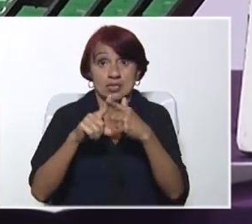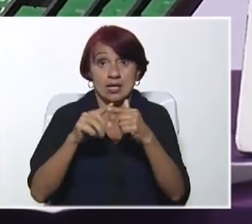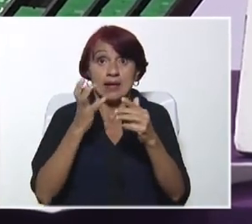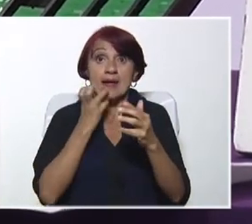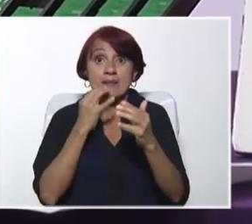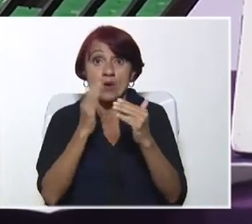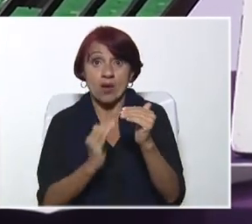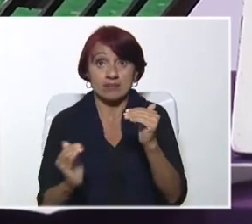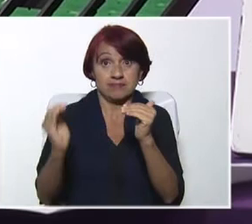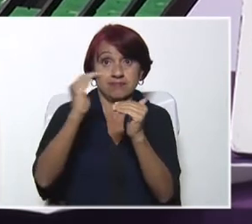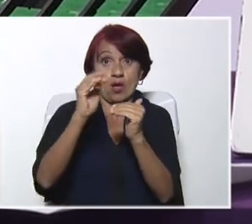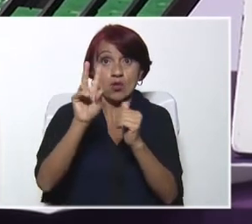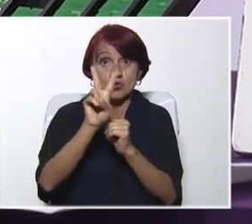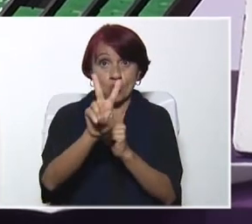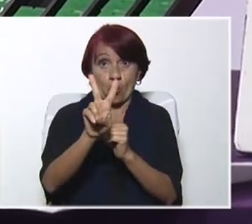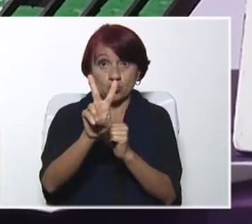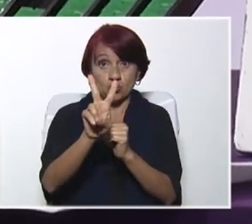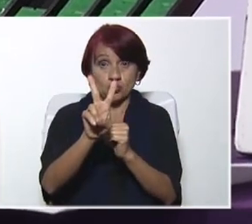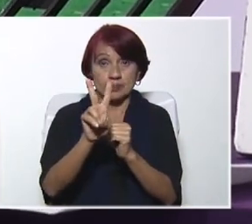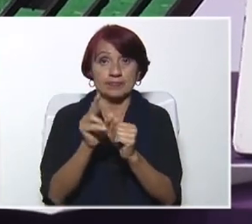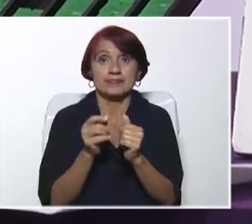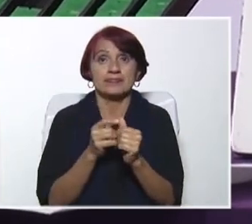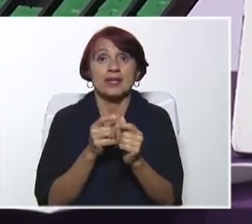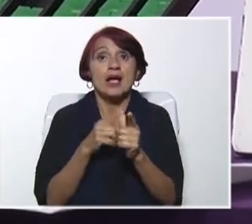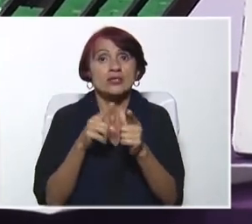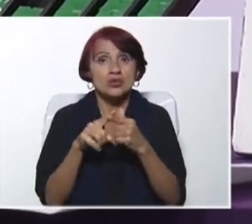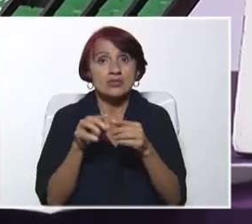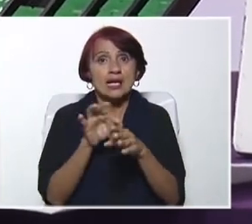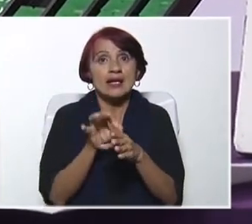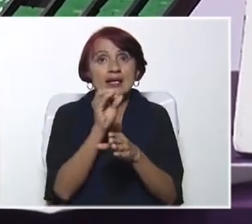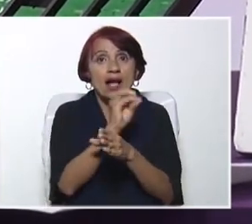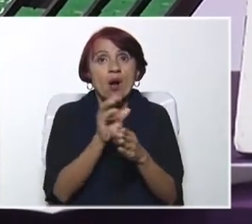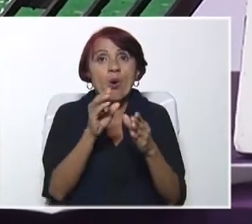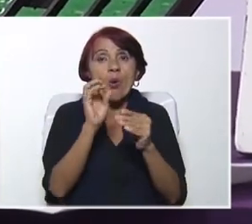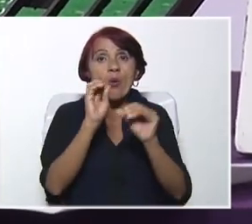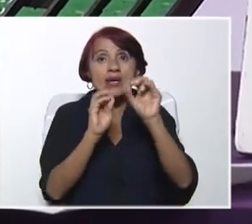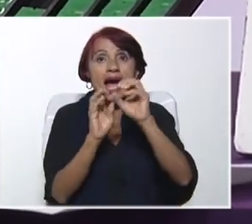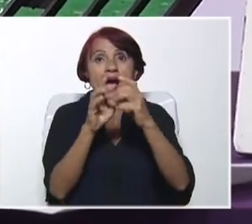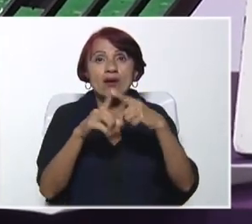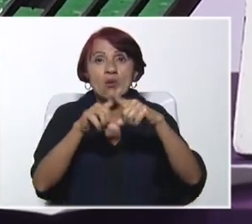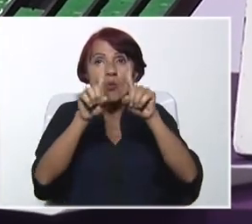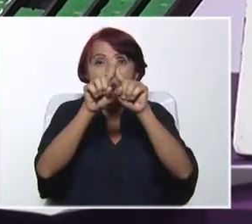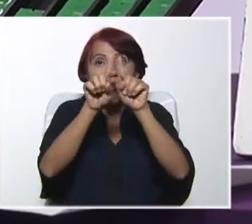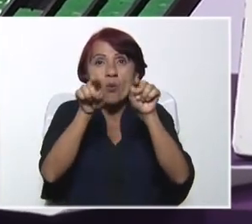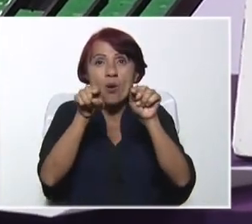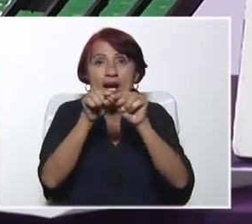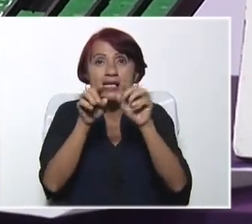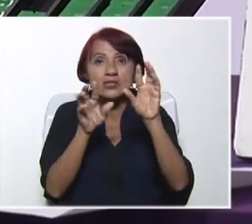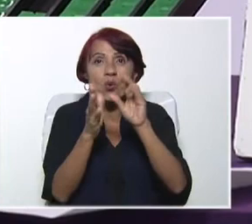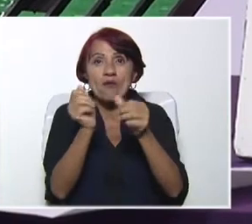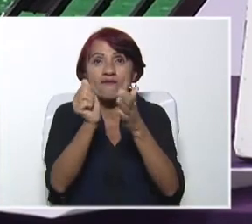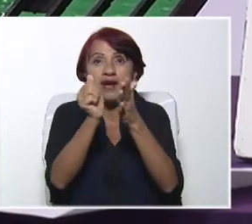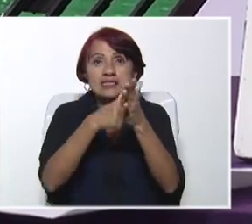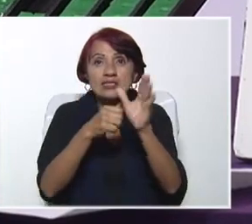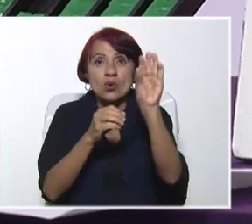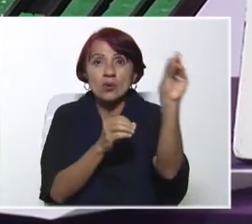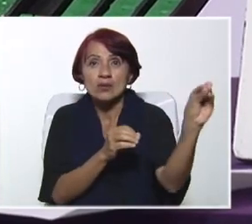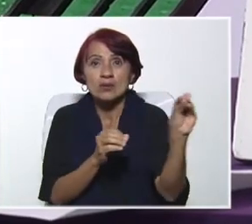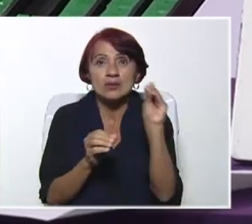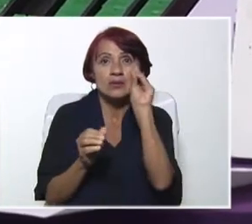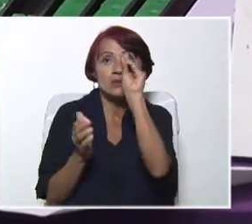colocamos en diagonal el exponente, el número 2. Dejamos un cajetín vacío para colocar entonces el resultado con el